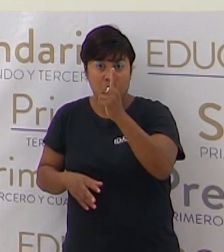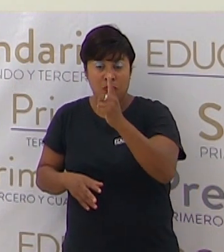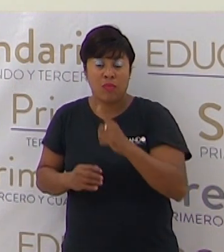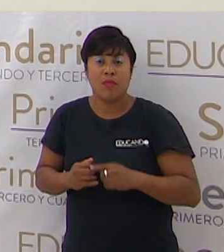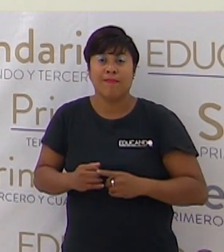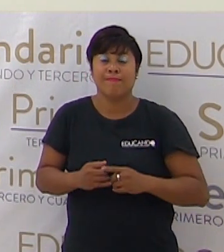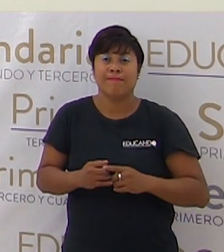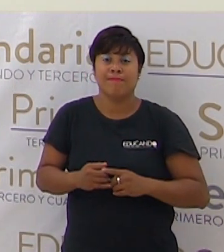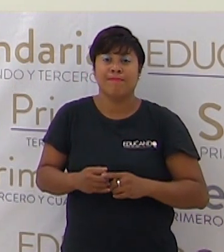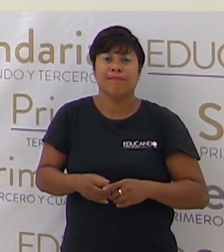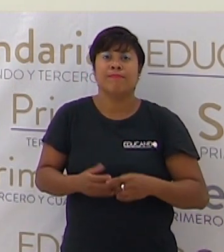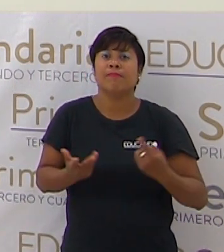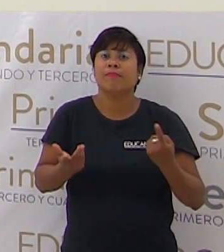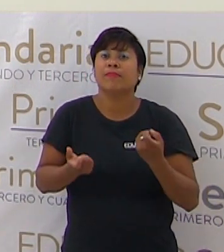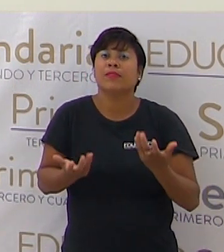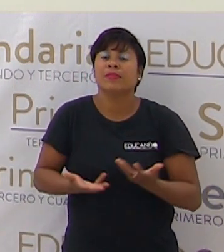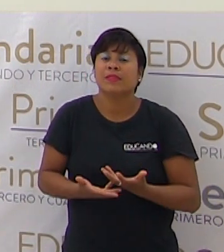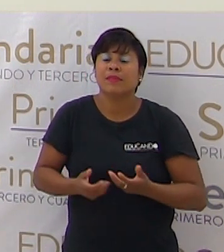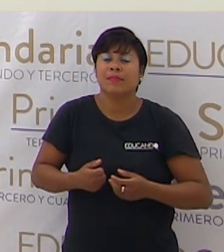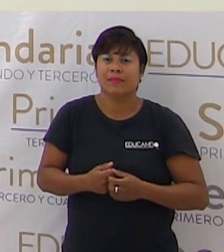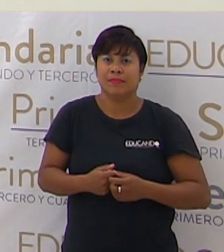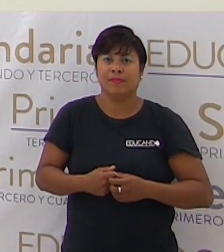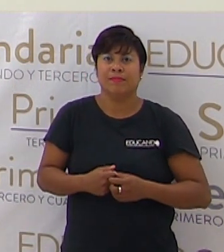garrafón, ¿qué va a pasar?